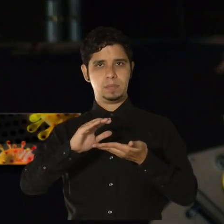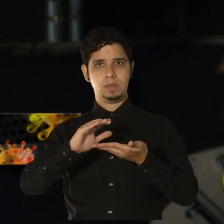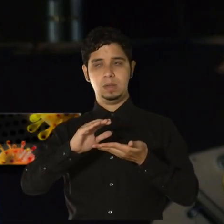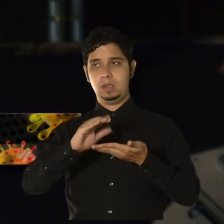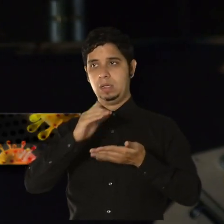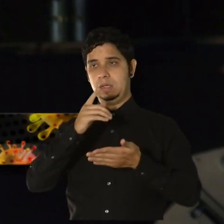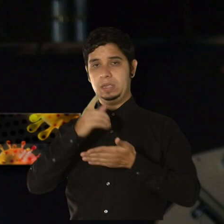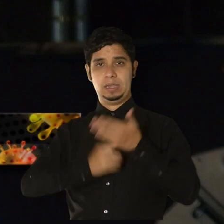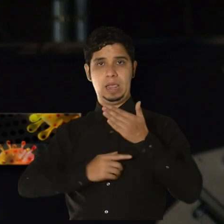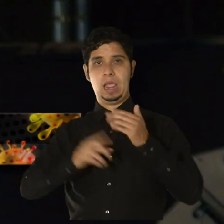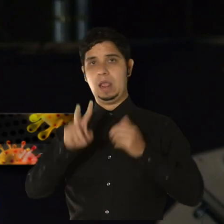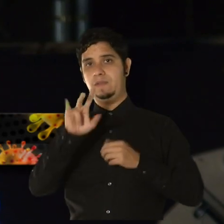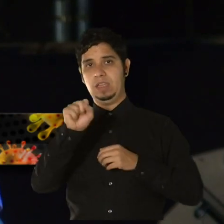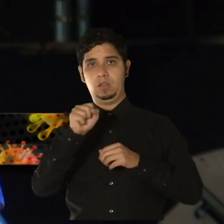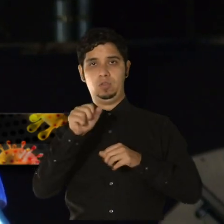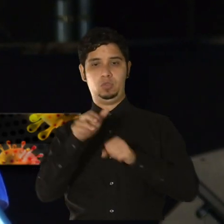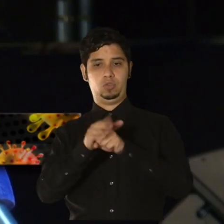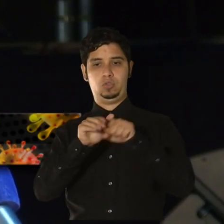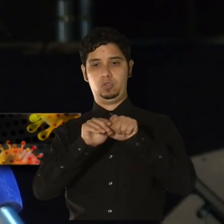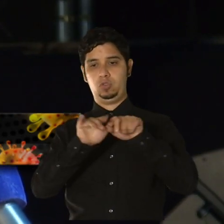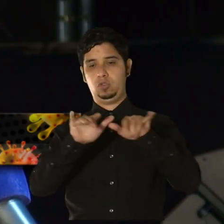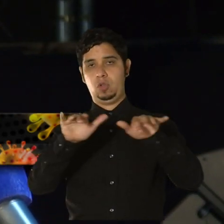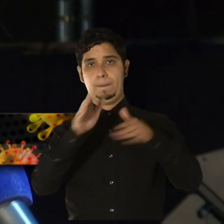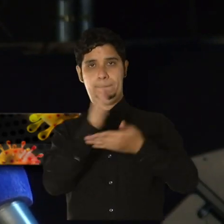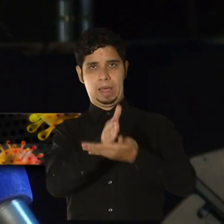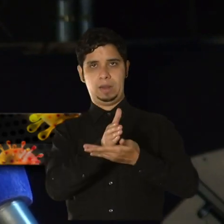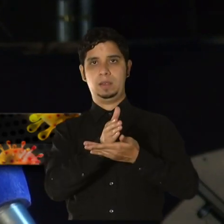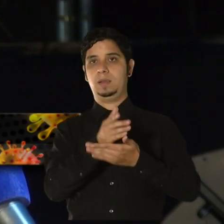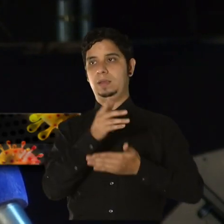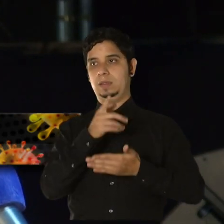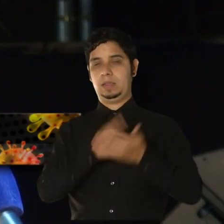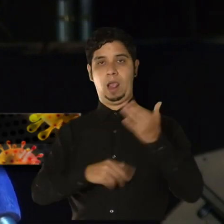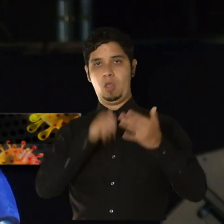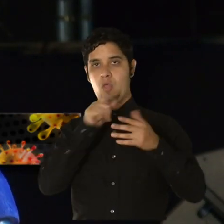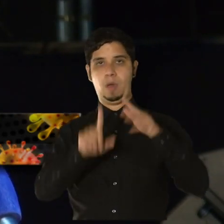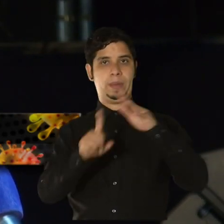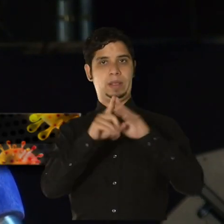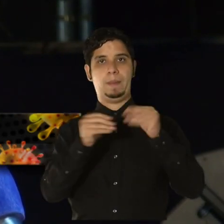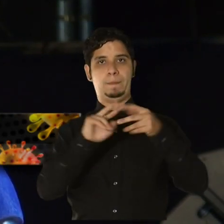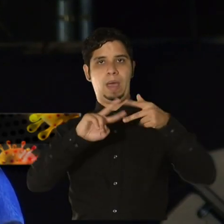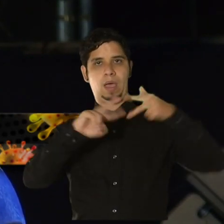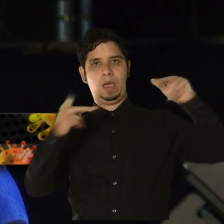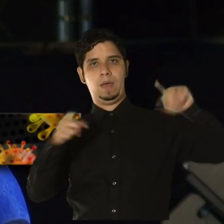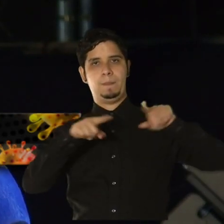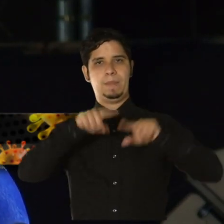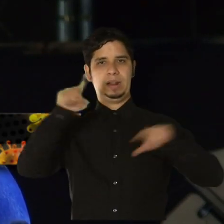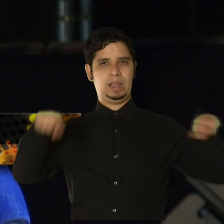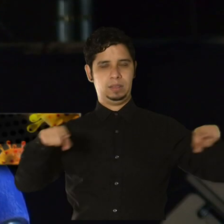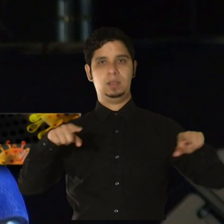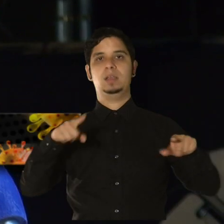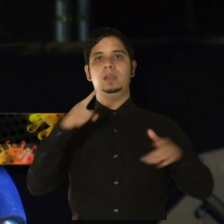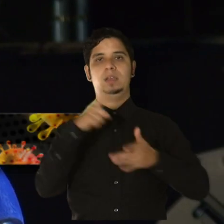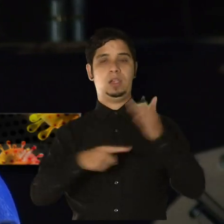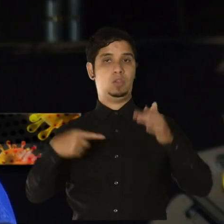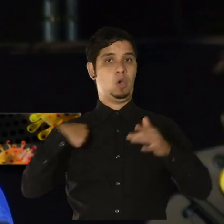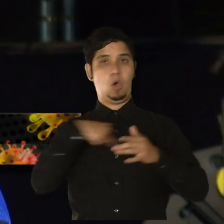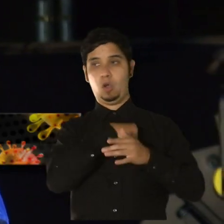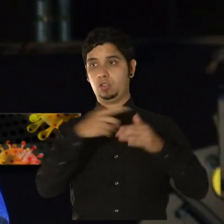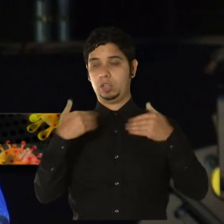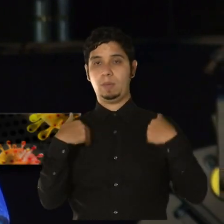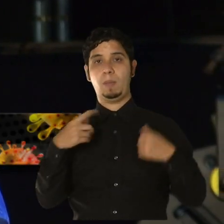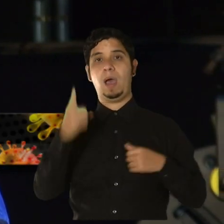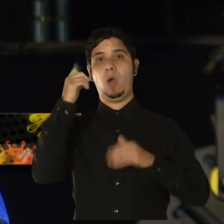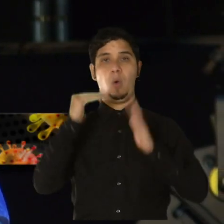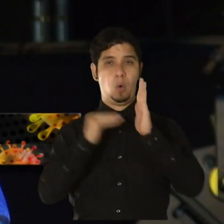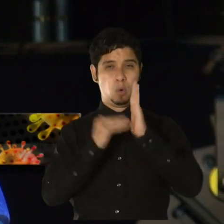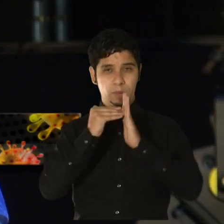proliferación más del virus, que las variantes sigan creciendo, que las vacunas que llevamos ya más de 1,5 millones de habitantes en Puerto Rico